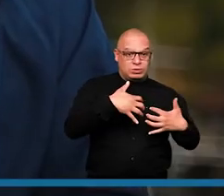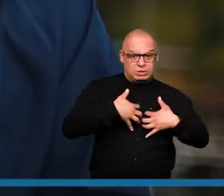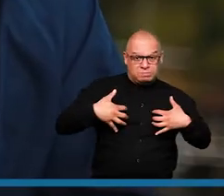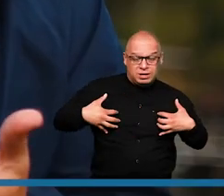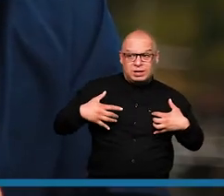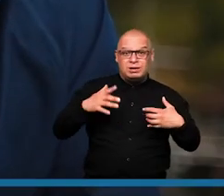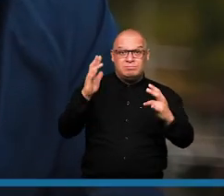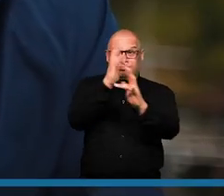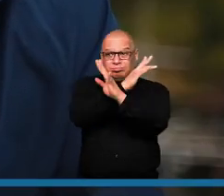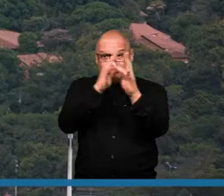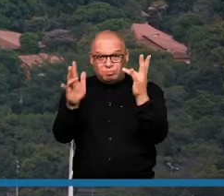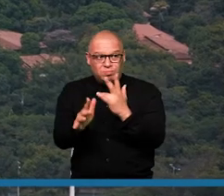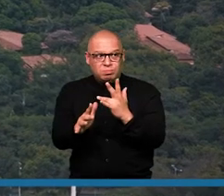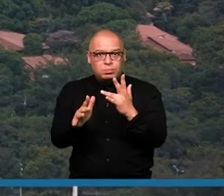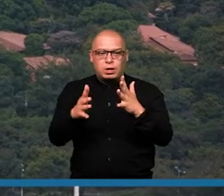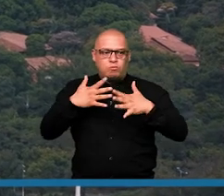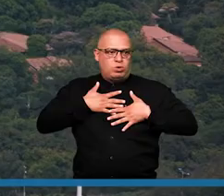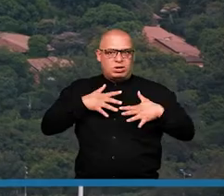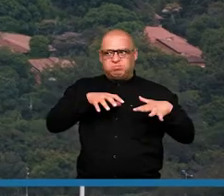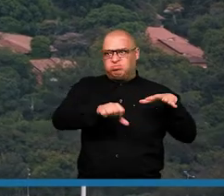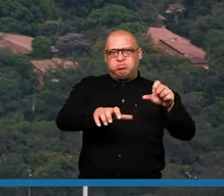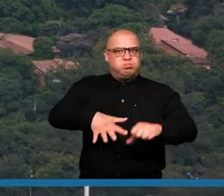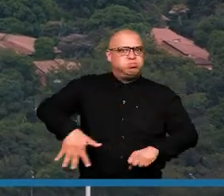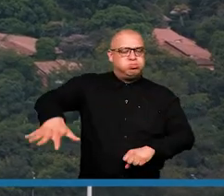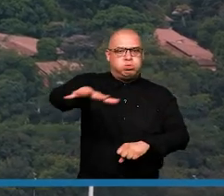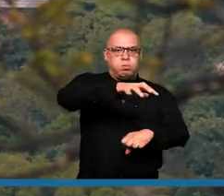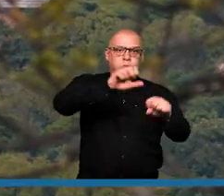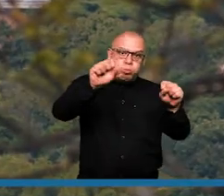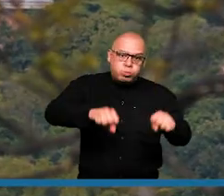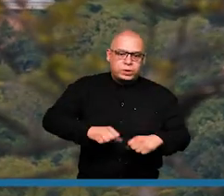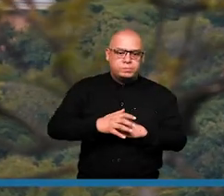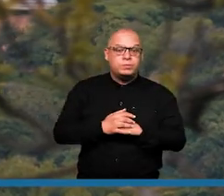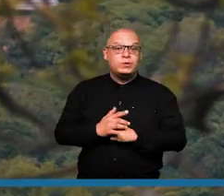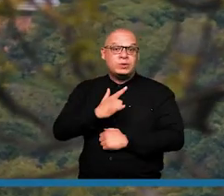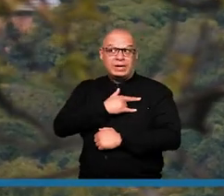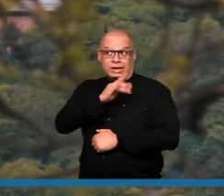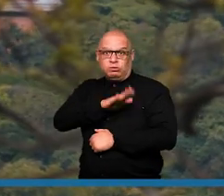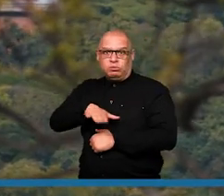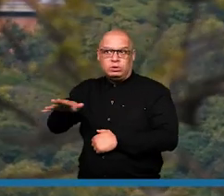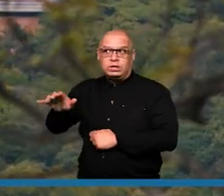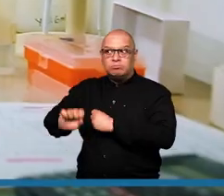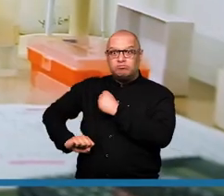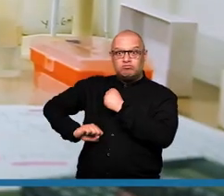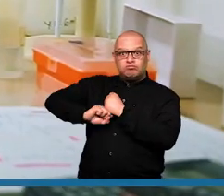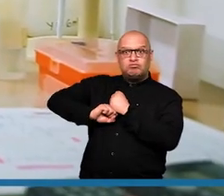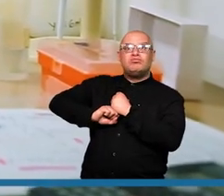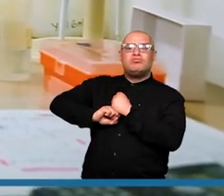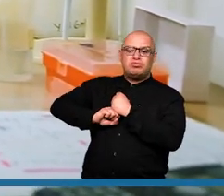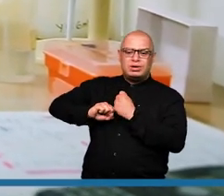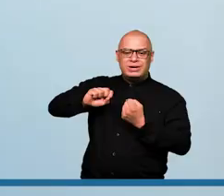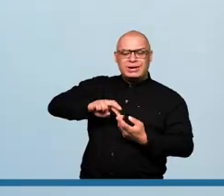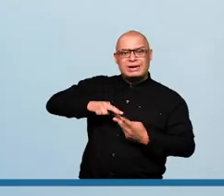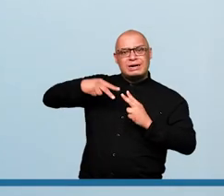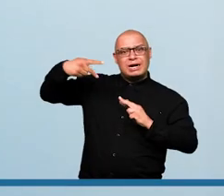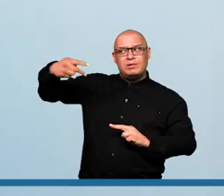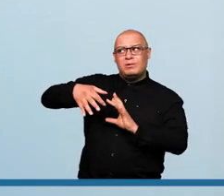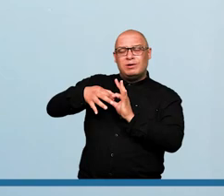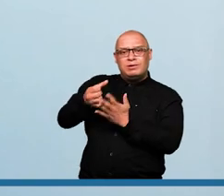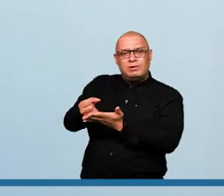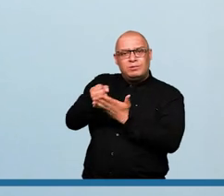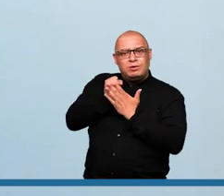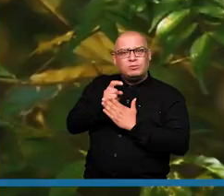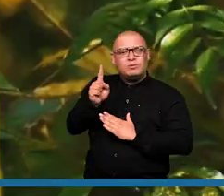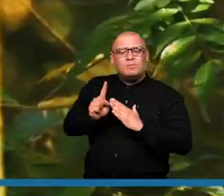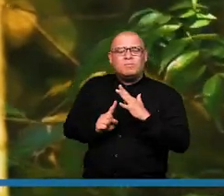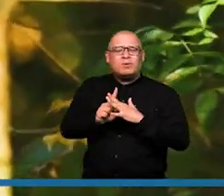de medio ambiente, no hay fronteras. La Universidad de Antioquia particularmente tiene mucho que aportar. Con datos genéticos podemos identificar de dónde